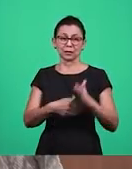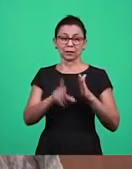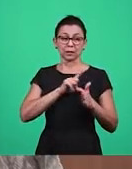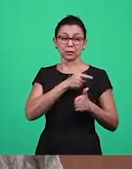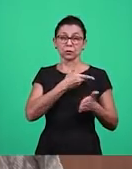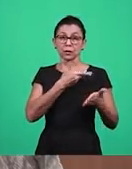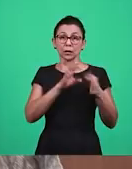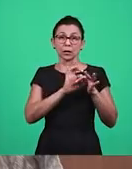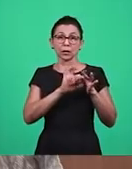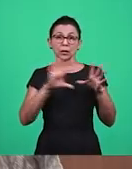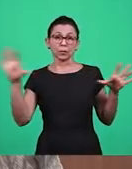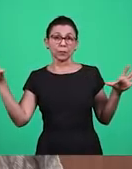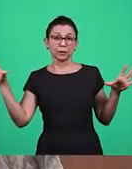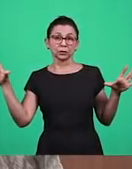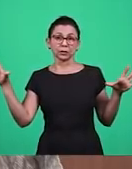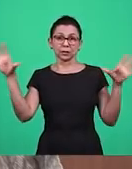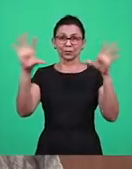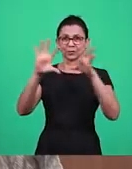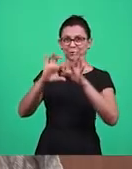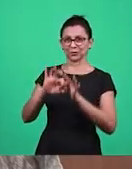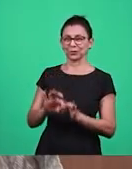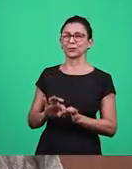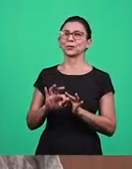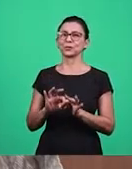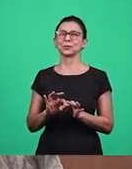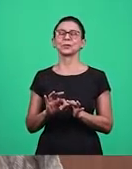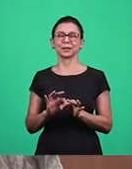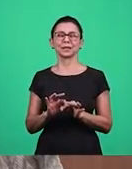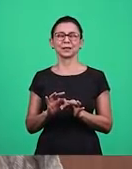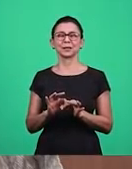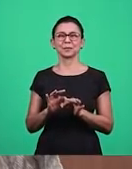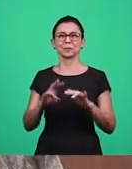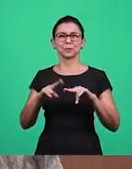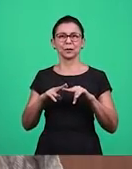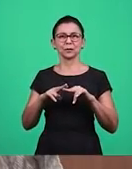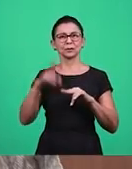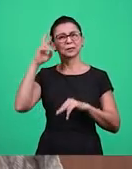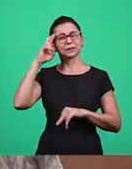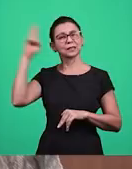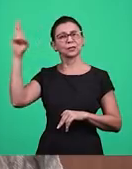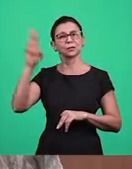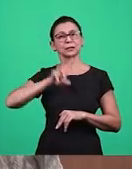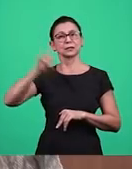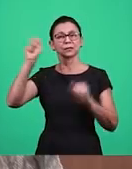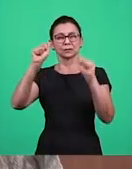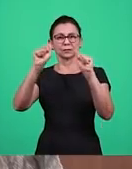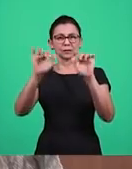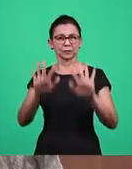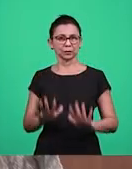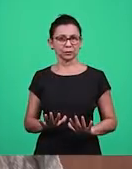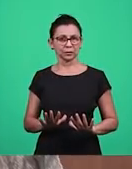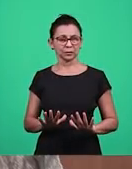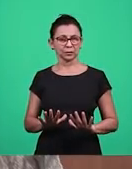esa comunión, pero ahora era restablecido, restaurado por el Señor en la vida de él. Que el Señor así nos bendiga y